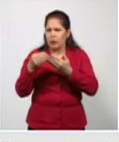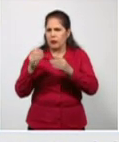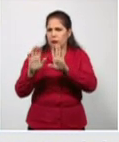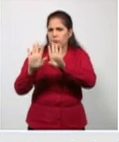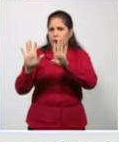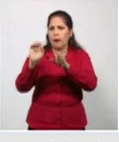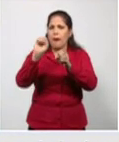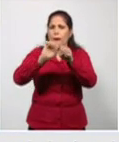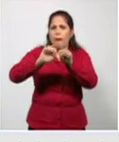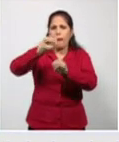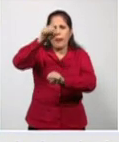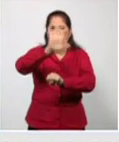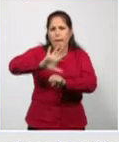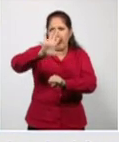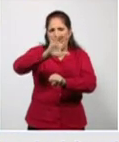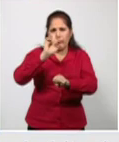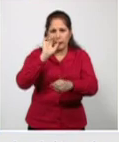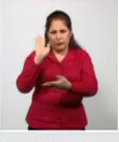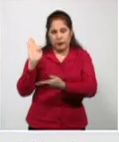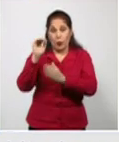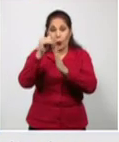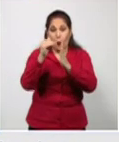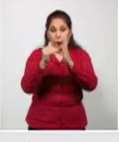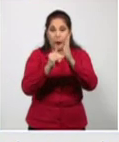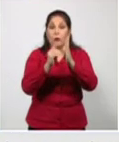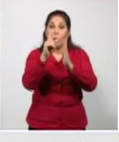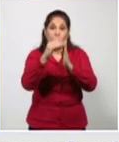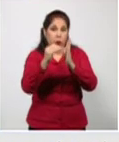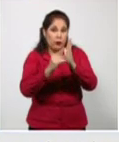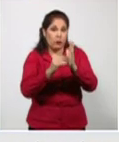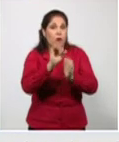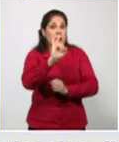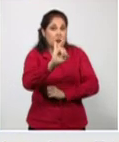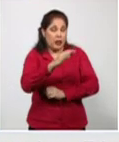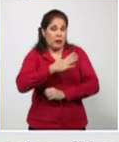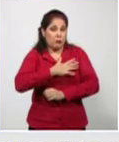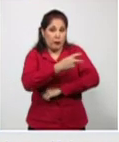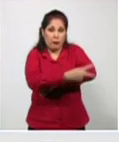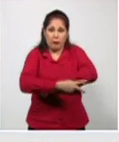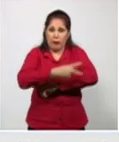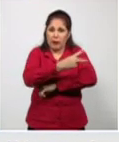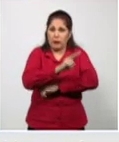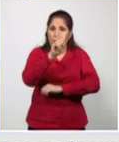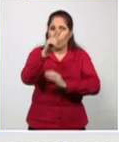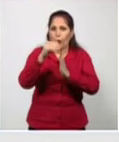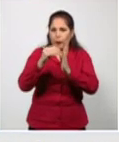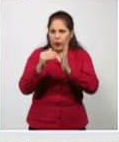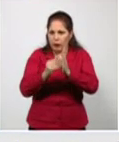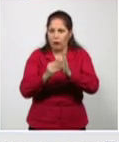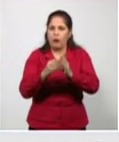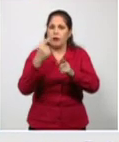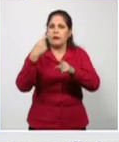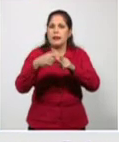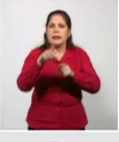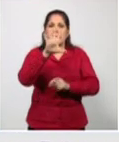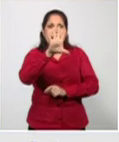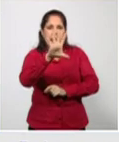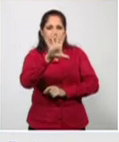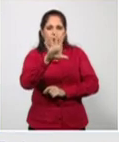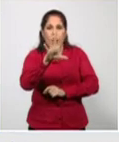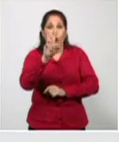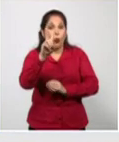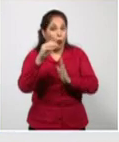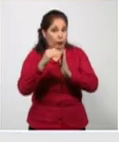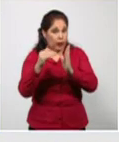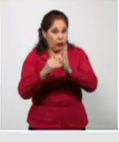millón, una buena parte de ellos, unos 7 de ellos, 2 millones, 5 de ellos,